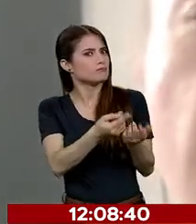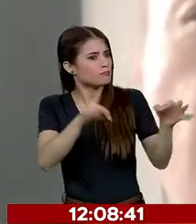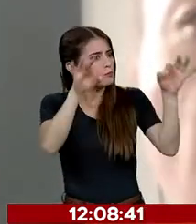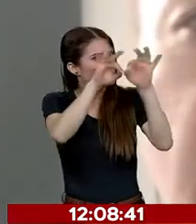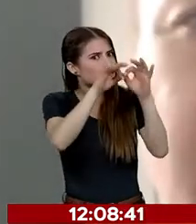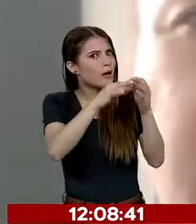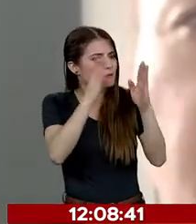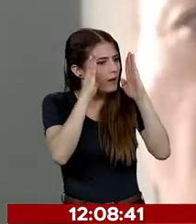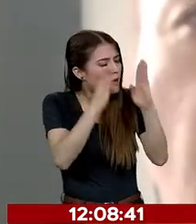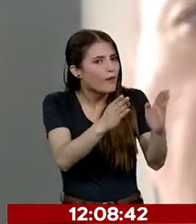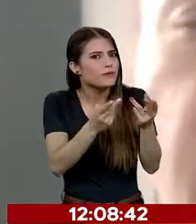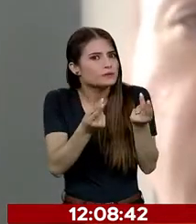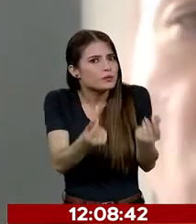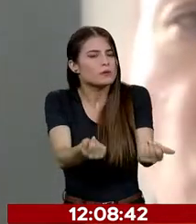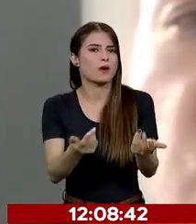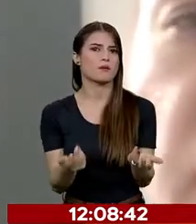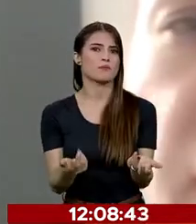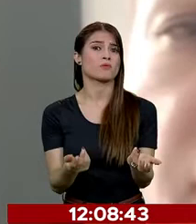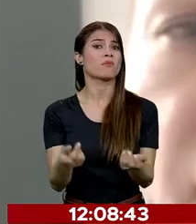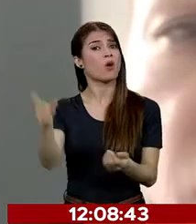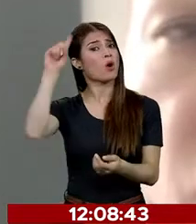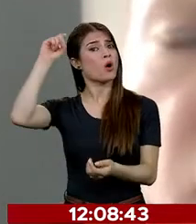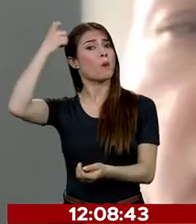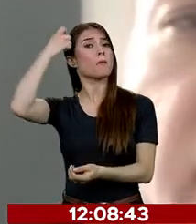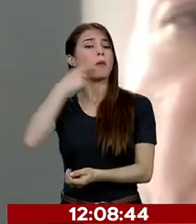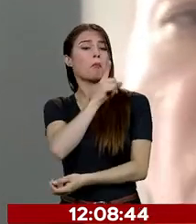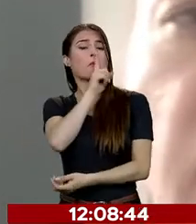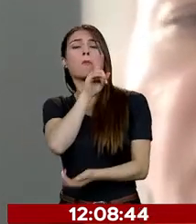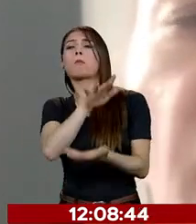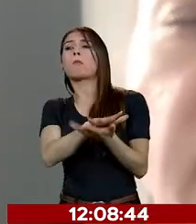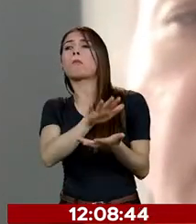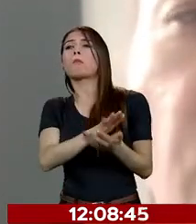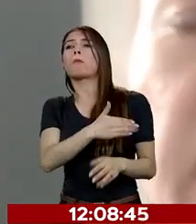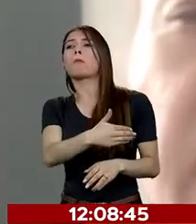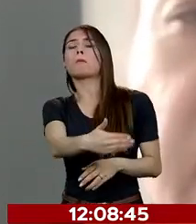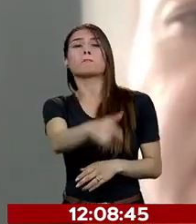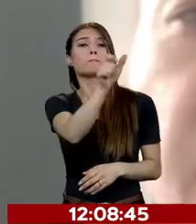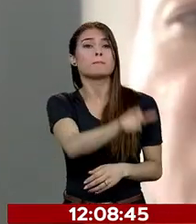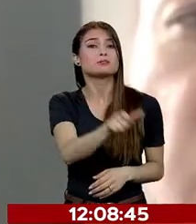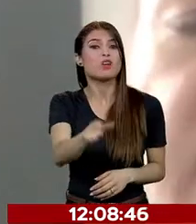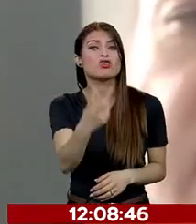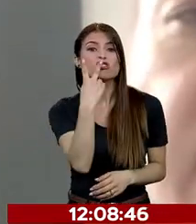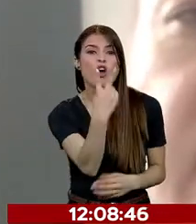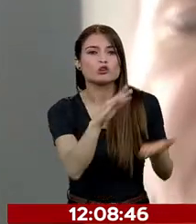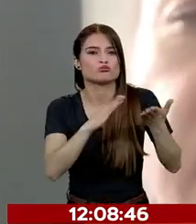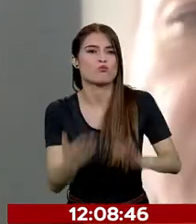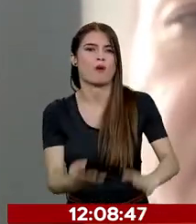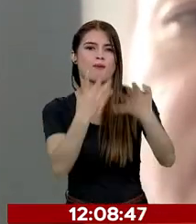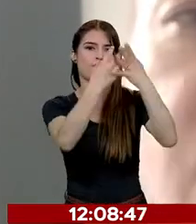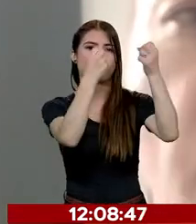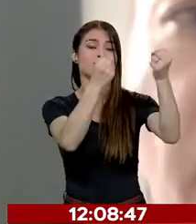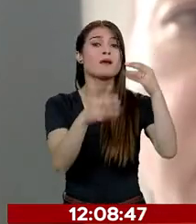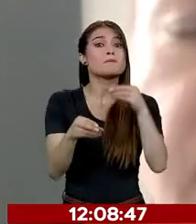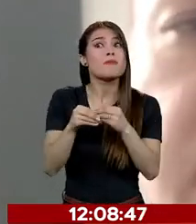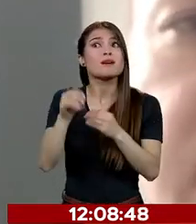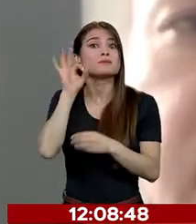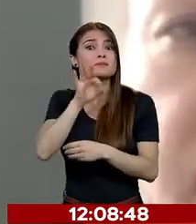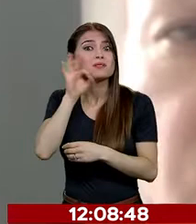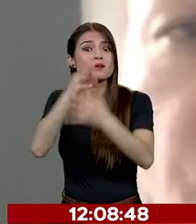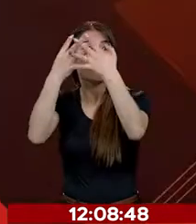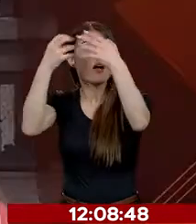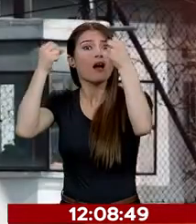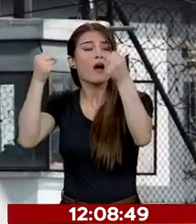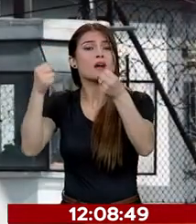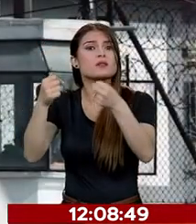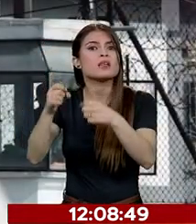Gobierno Nacional esperó la muerte de dos internos y el contagio de alrededor de 15 personas en la cárcel de Villavicencio para emitir este